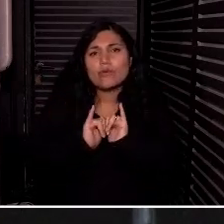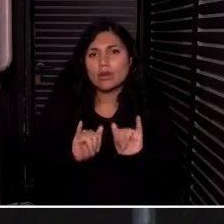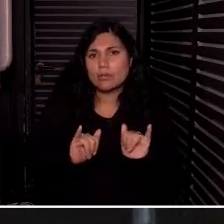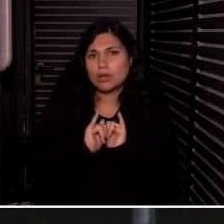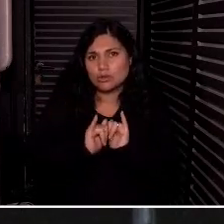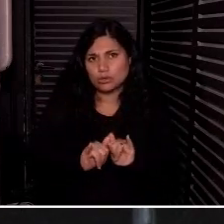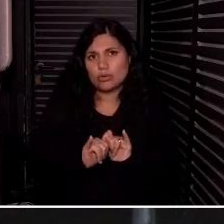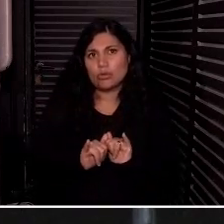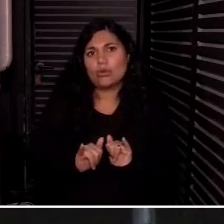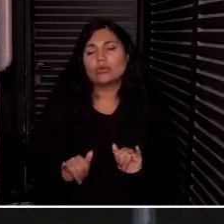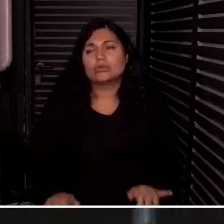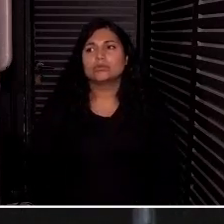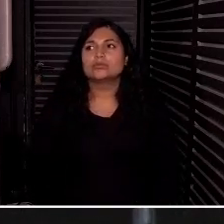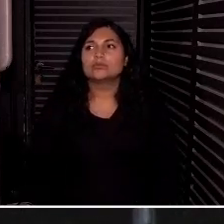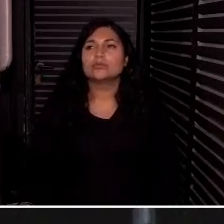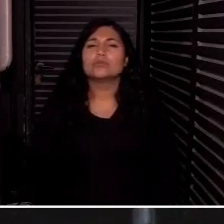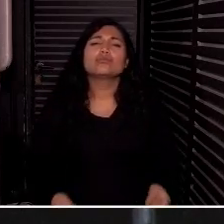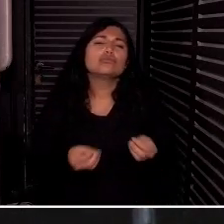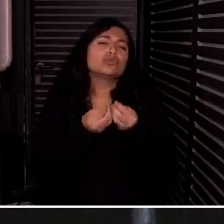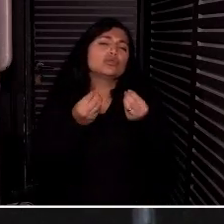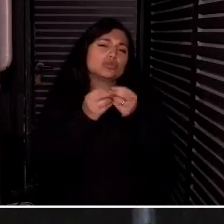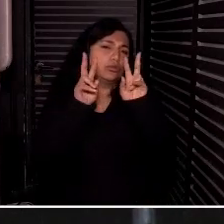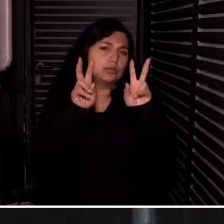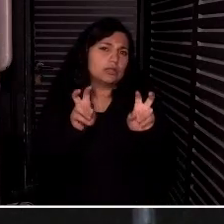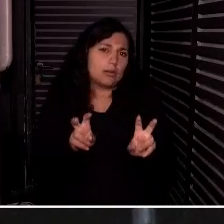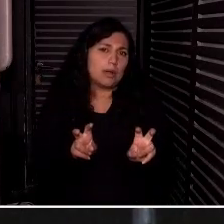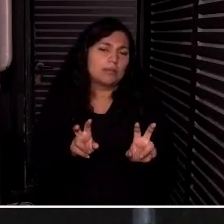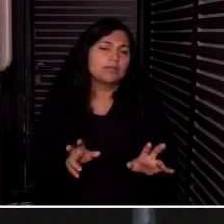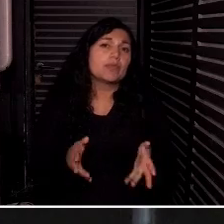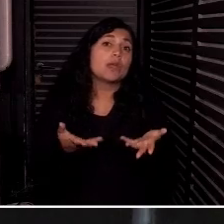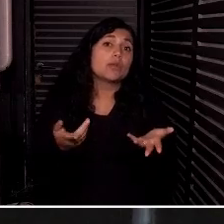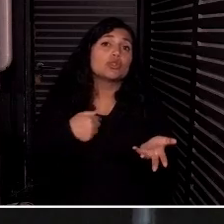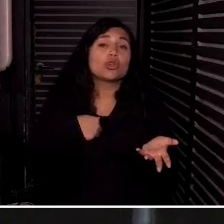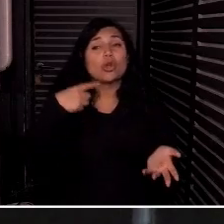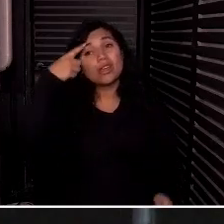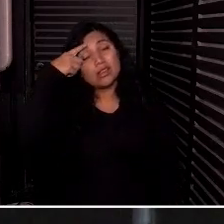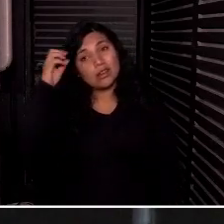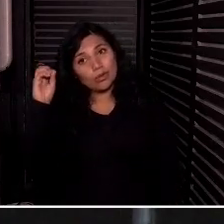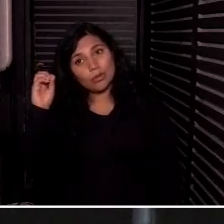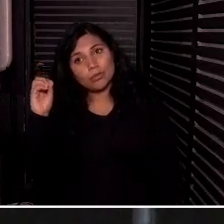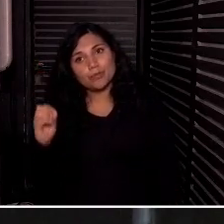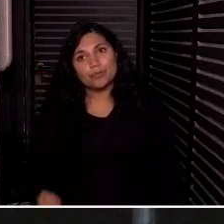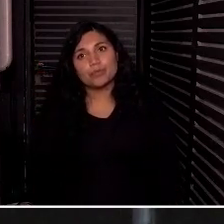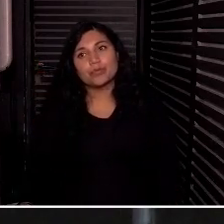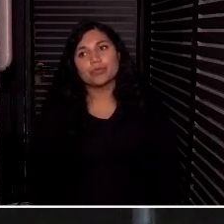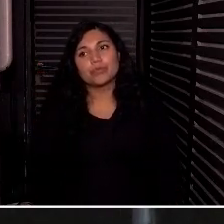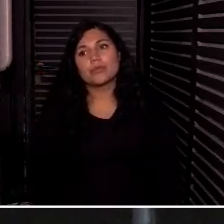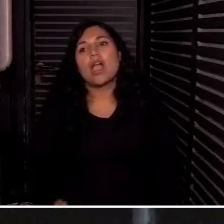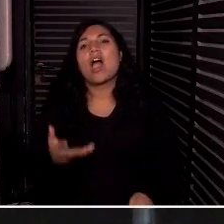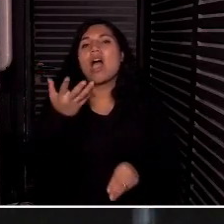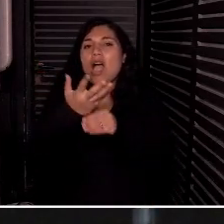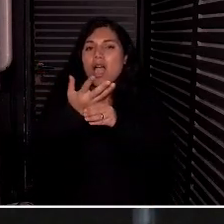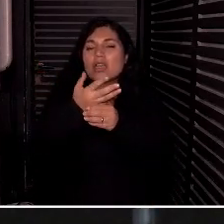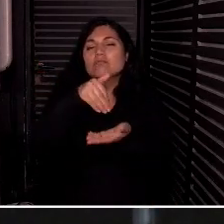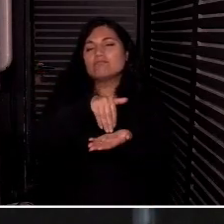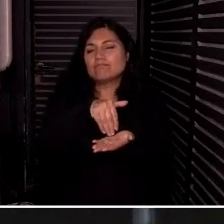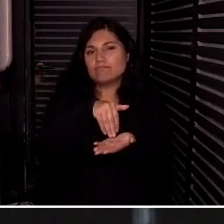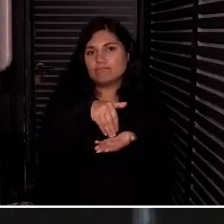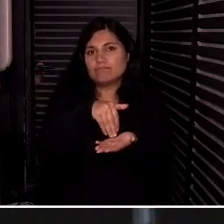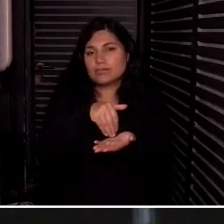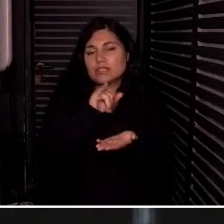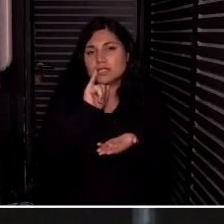tema de la presunción de inocencia Hay un montón de campo y yo creo que eh hay un un déficit yo creo que bastante